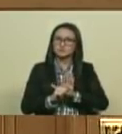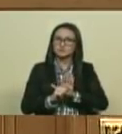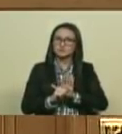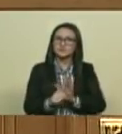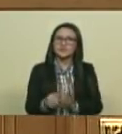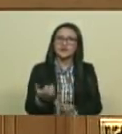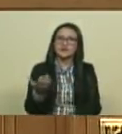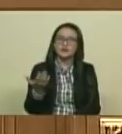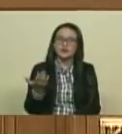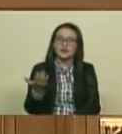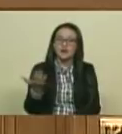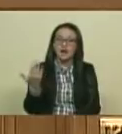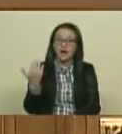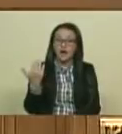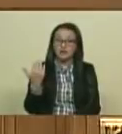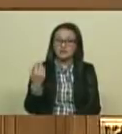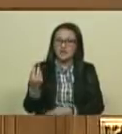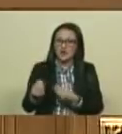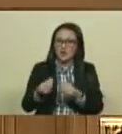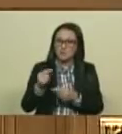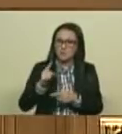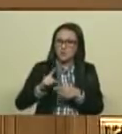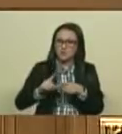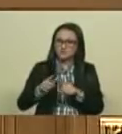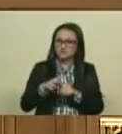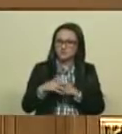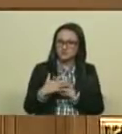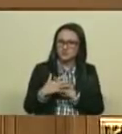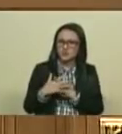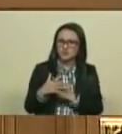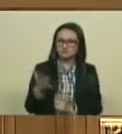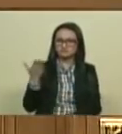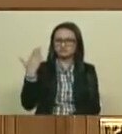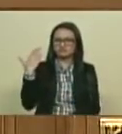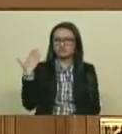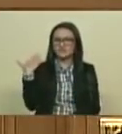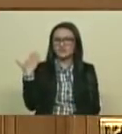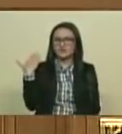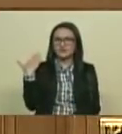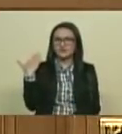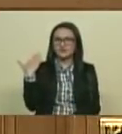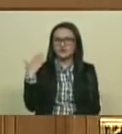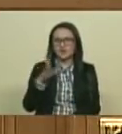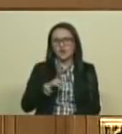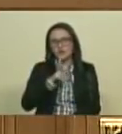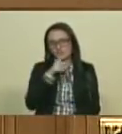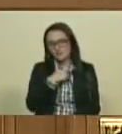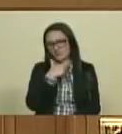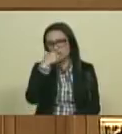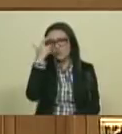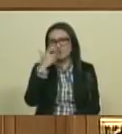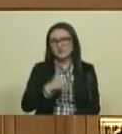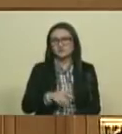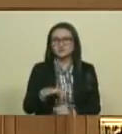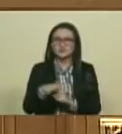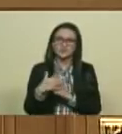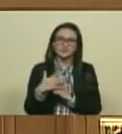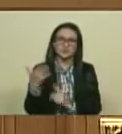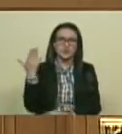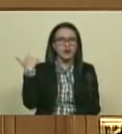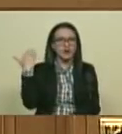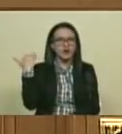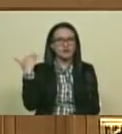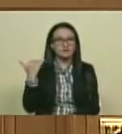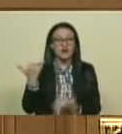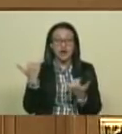era y no debe ser, de un pasado de bochorno y de vergüenza, y